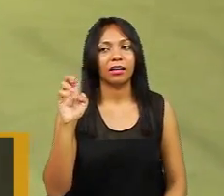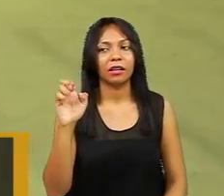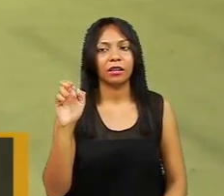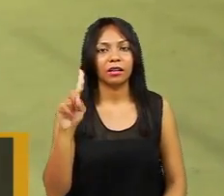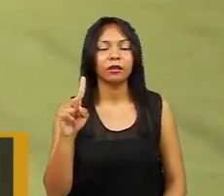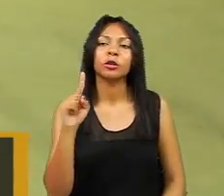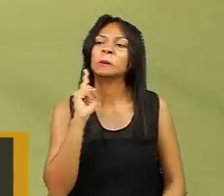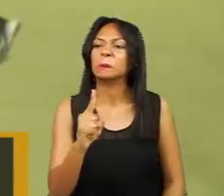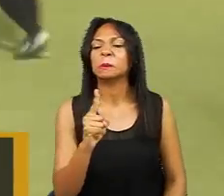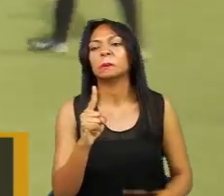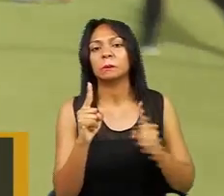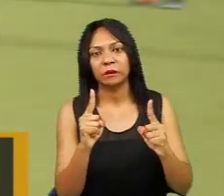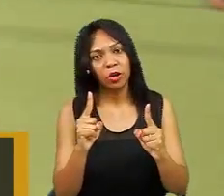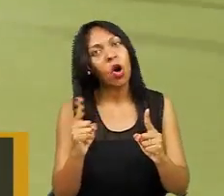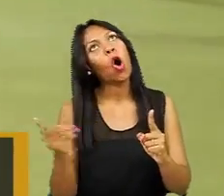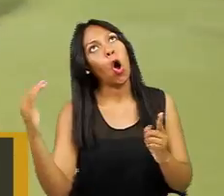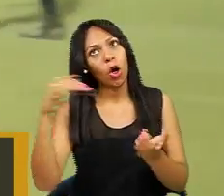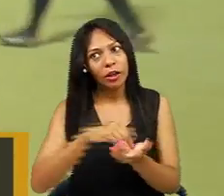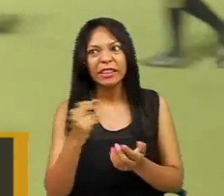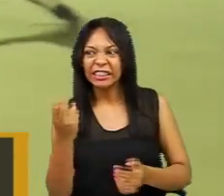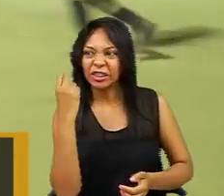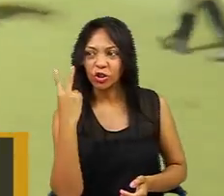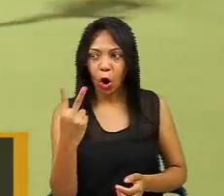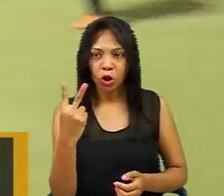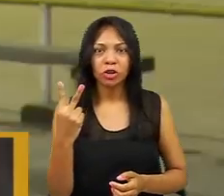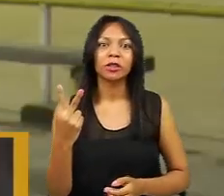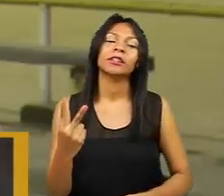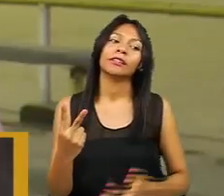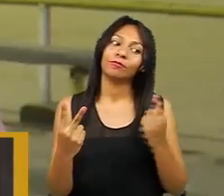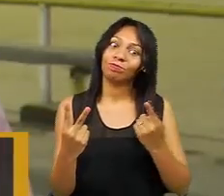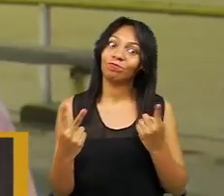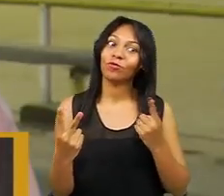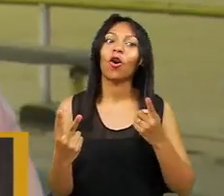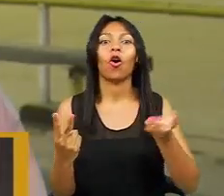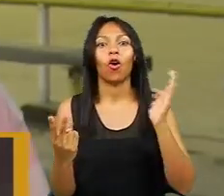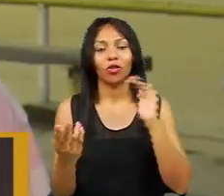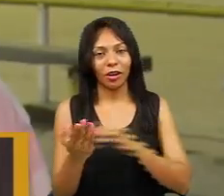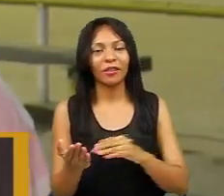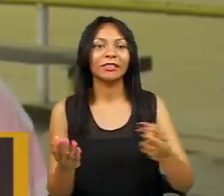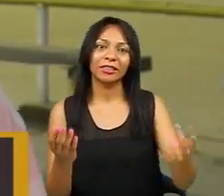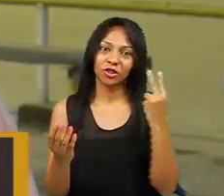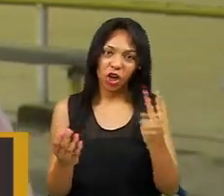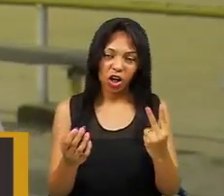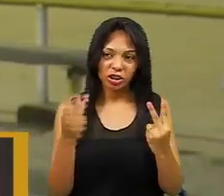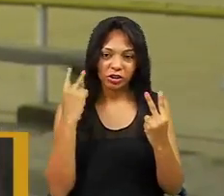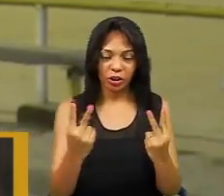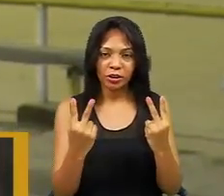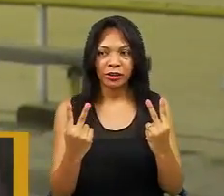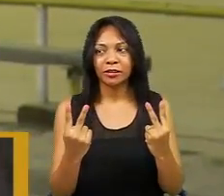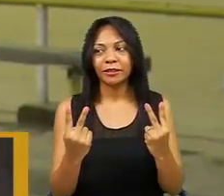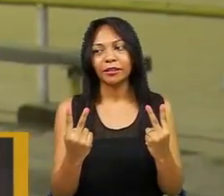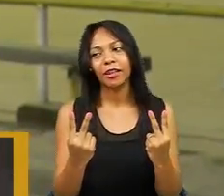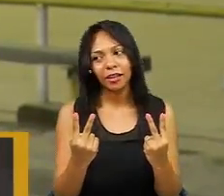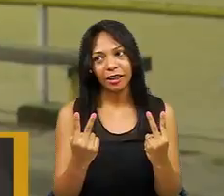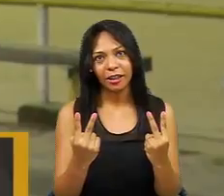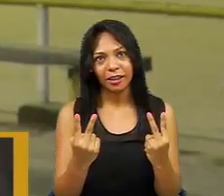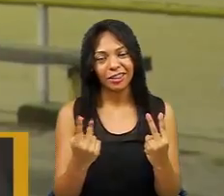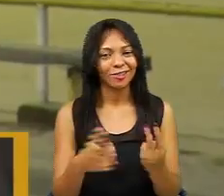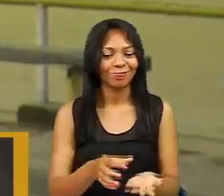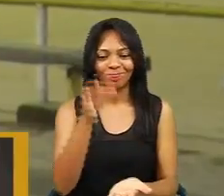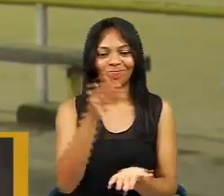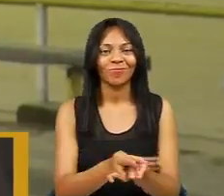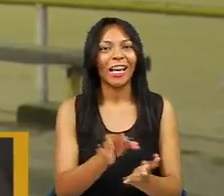empató Amigos de Sami, volvió Catalanes, hizo el segundo y empató Amigos de Sami. Y en los penaltis, usted sabe que es una de lotería